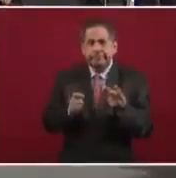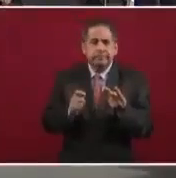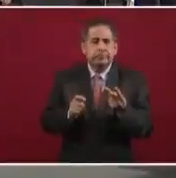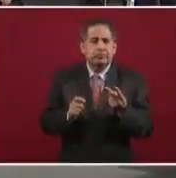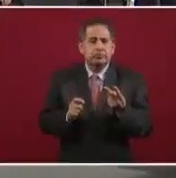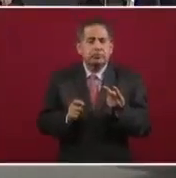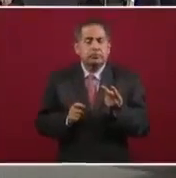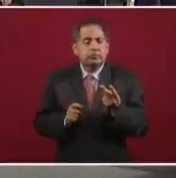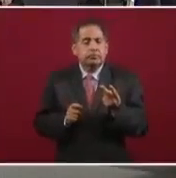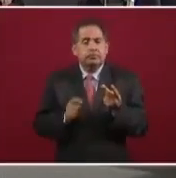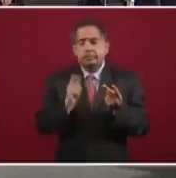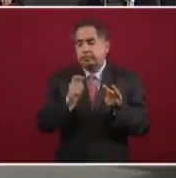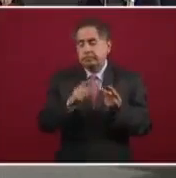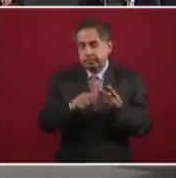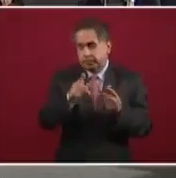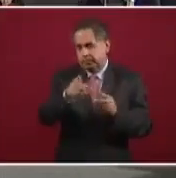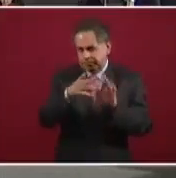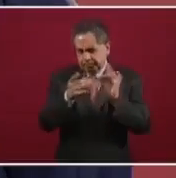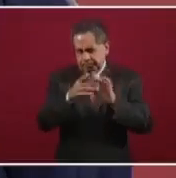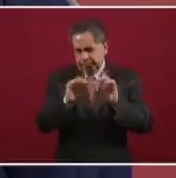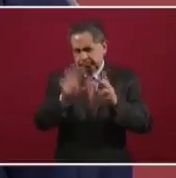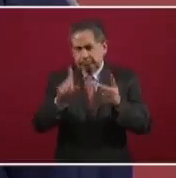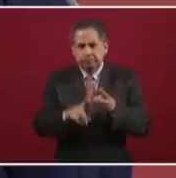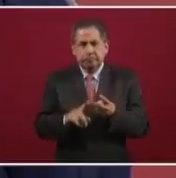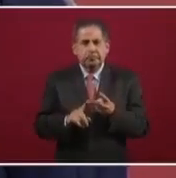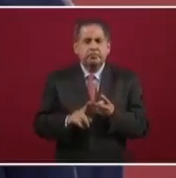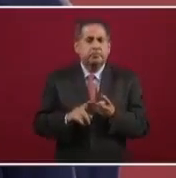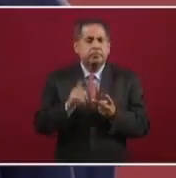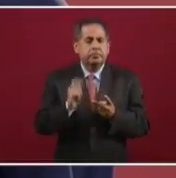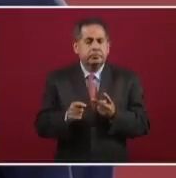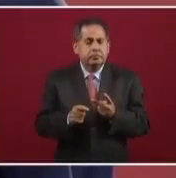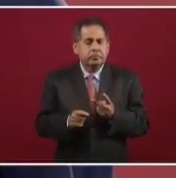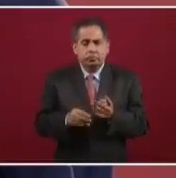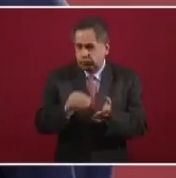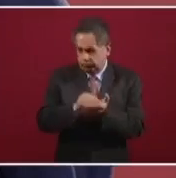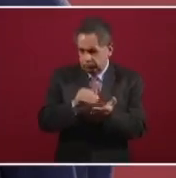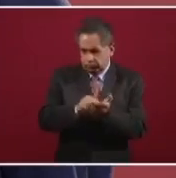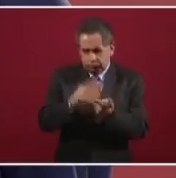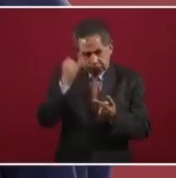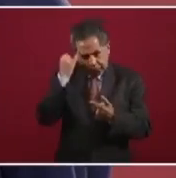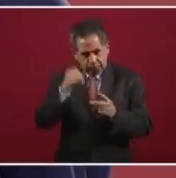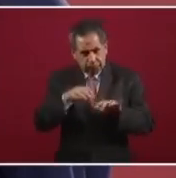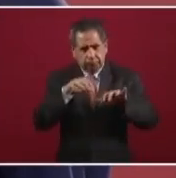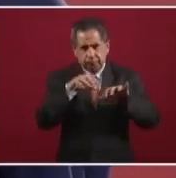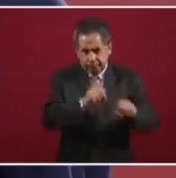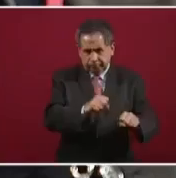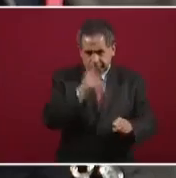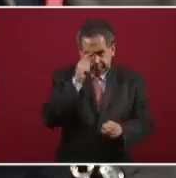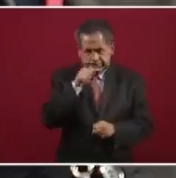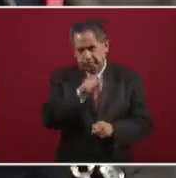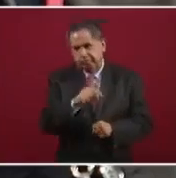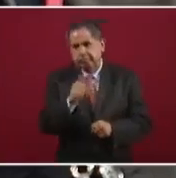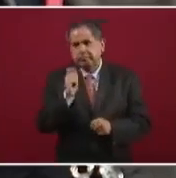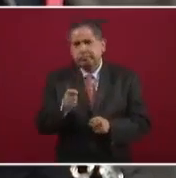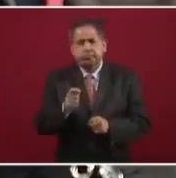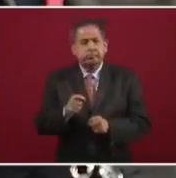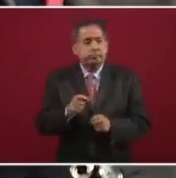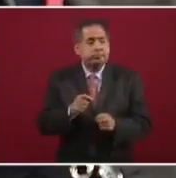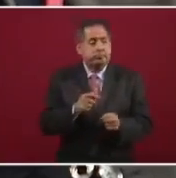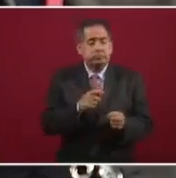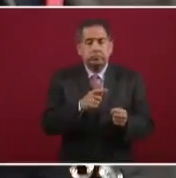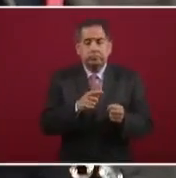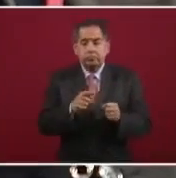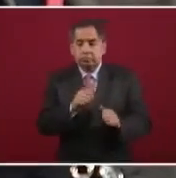había adelantado, pero este sigue en pie la detención de Ovidio Guzmán, es decir, la llegada de